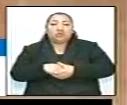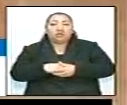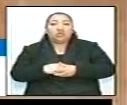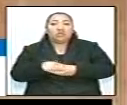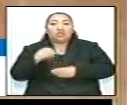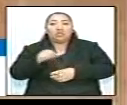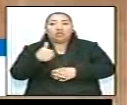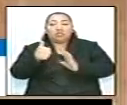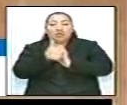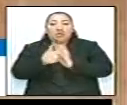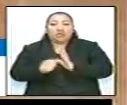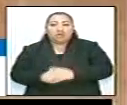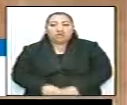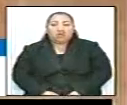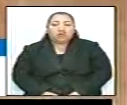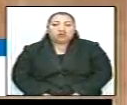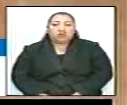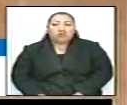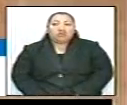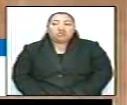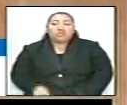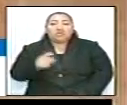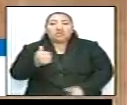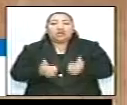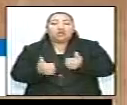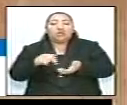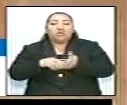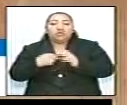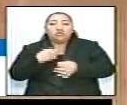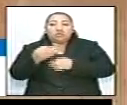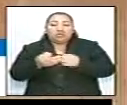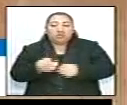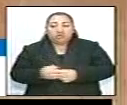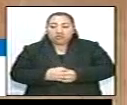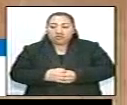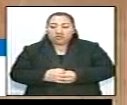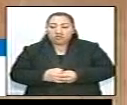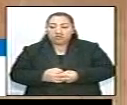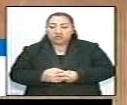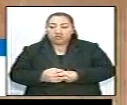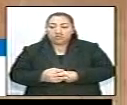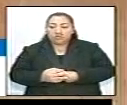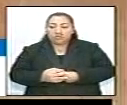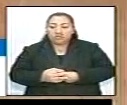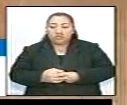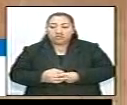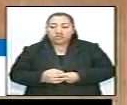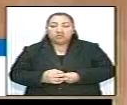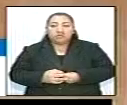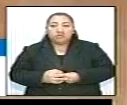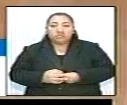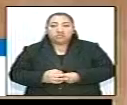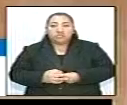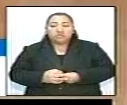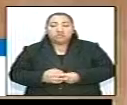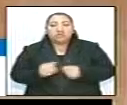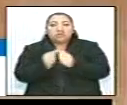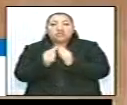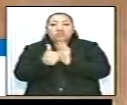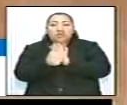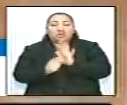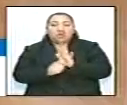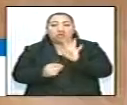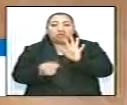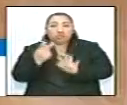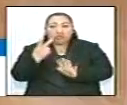otro artículo, esta mención en la cual ustedes la han detallado. ¿Ya? Referente al artículo